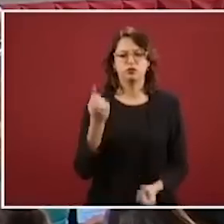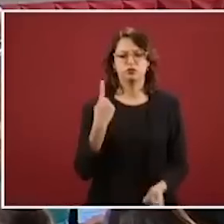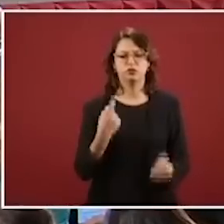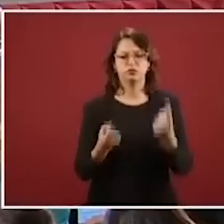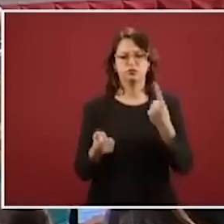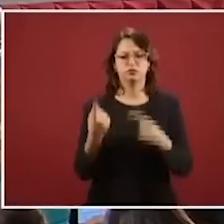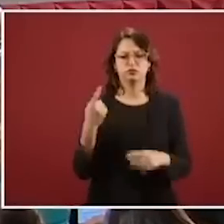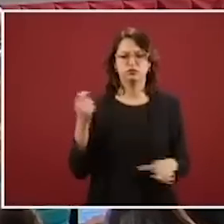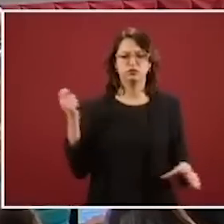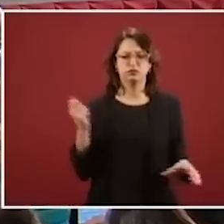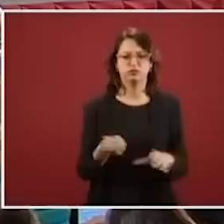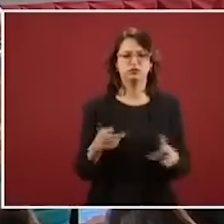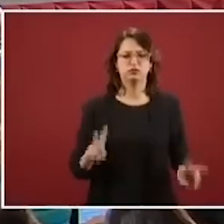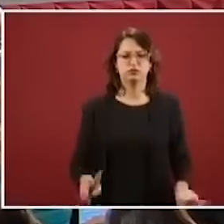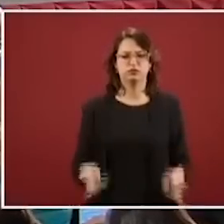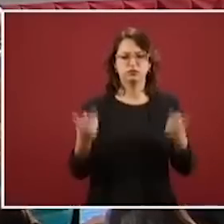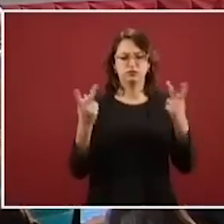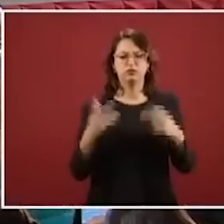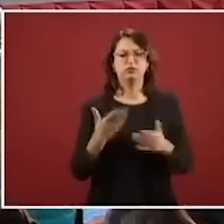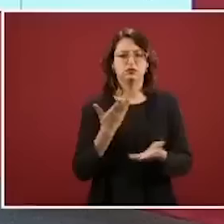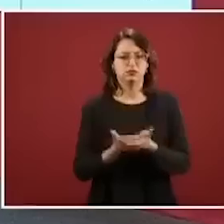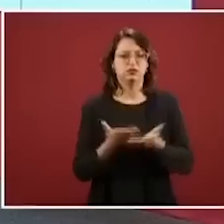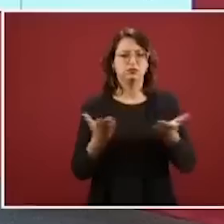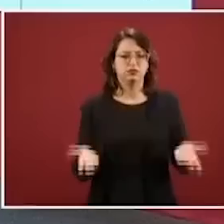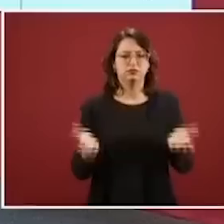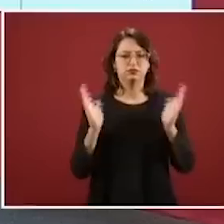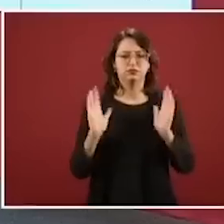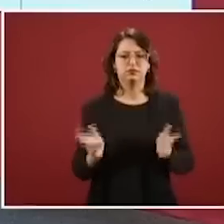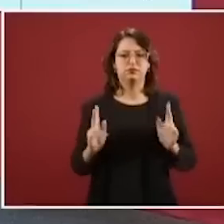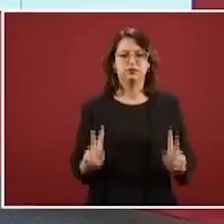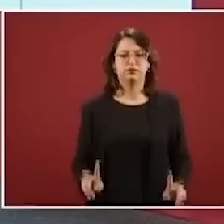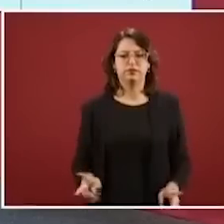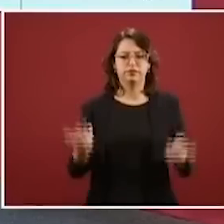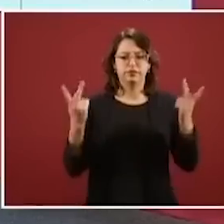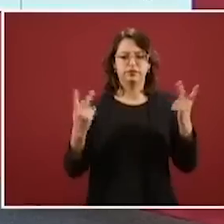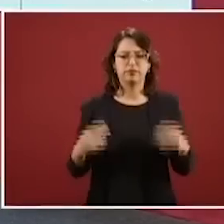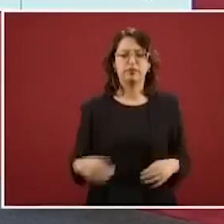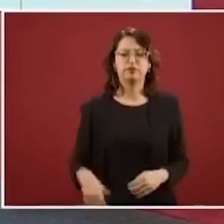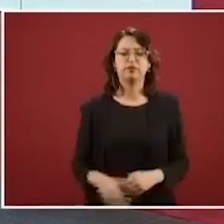joyas en subastas anteriores y ahora se vendieron.